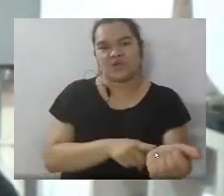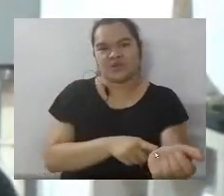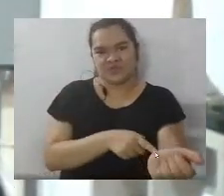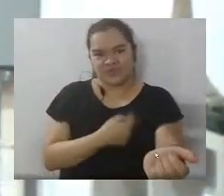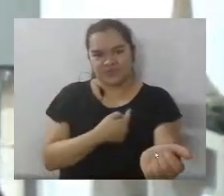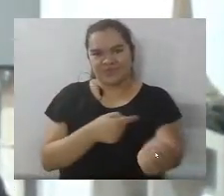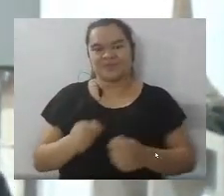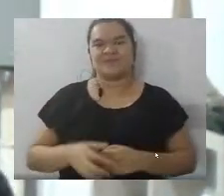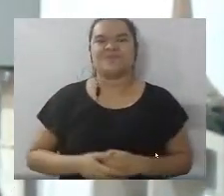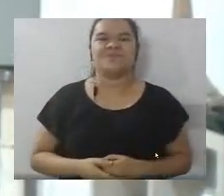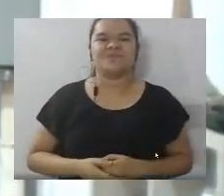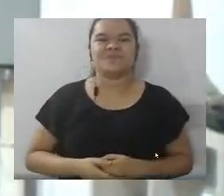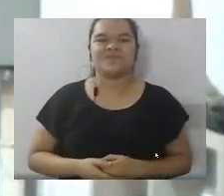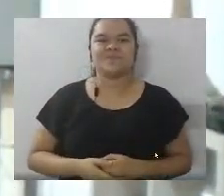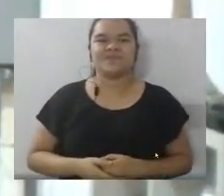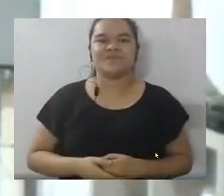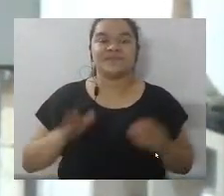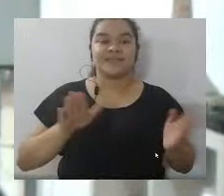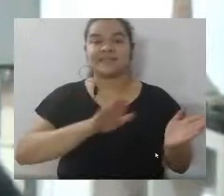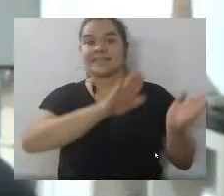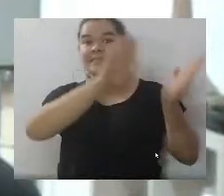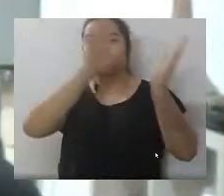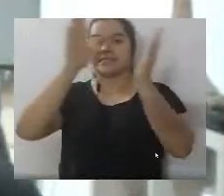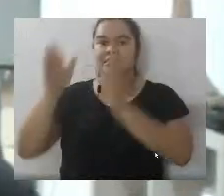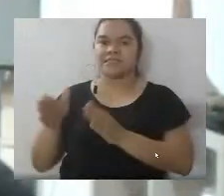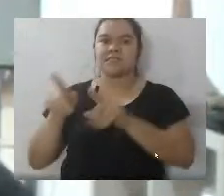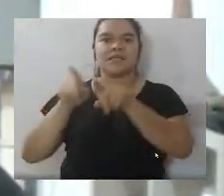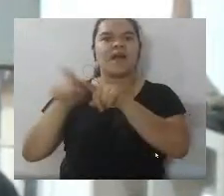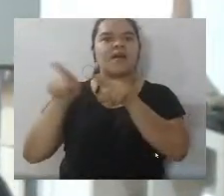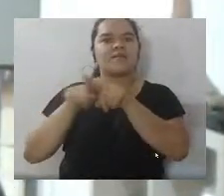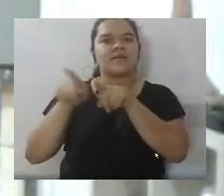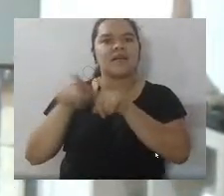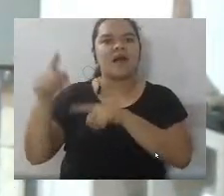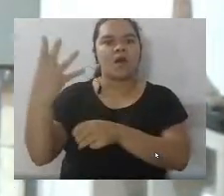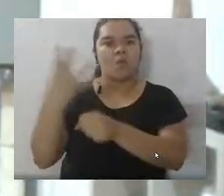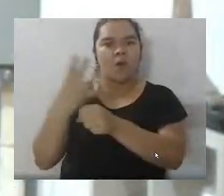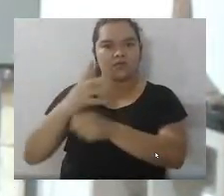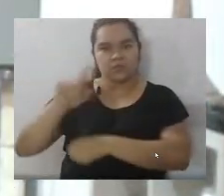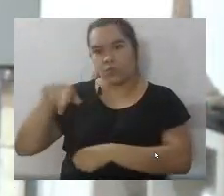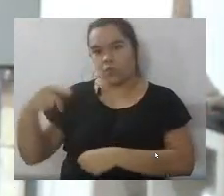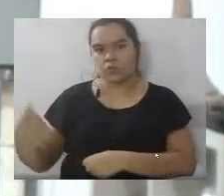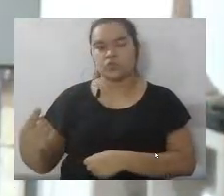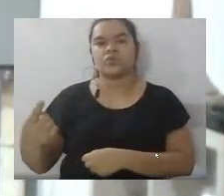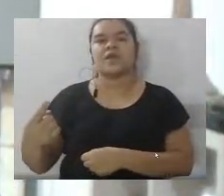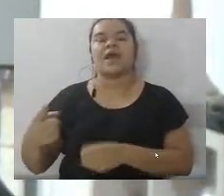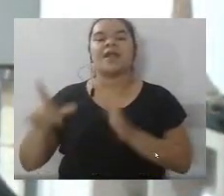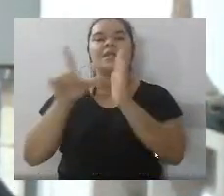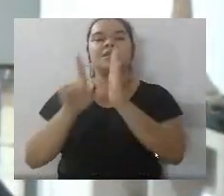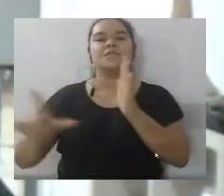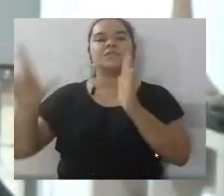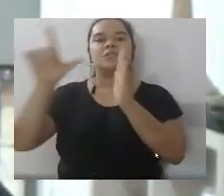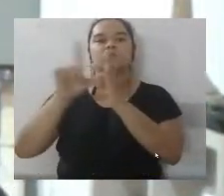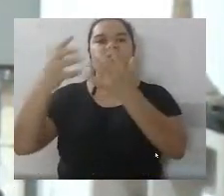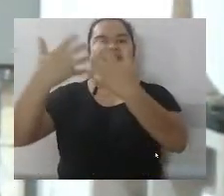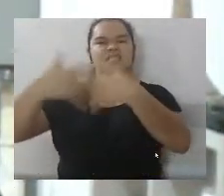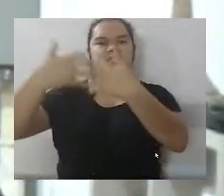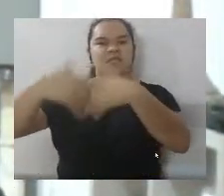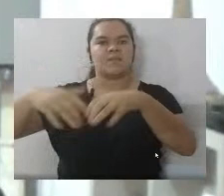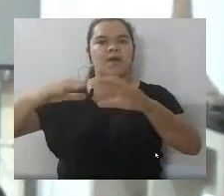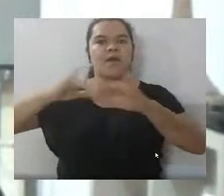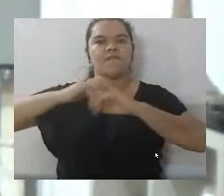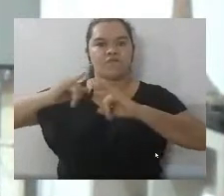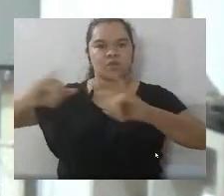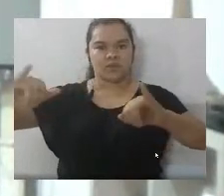panel, a través del cual vamos a conocer a la licenciatura en Sistemas de la Información. Para ello contamos con